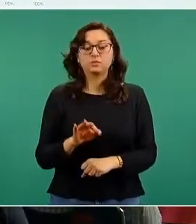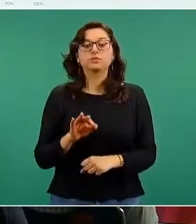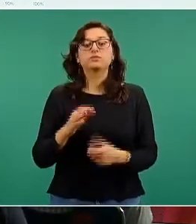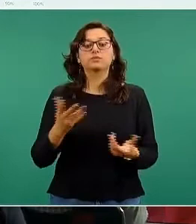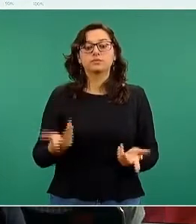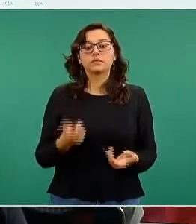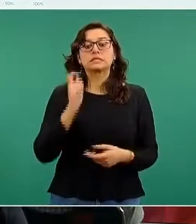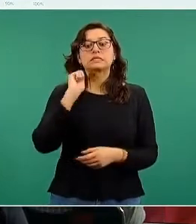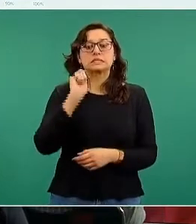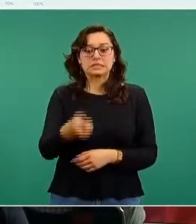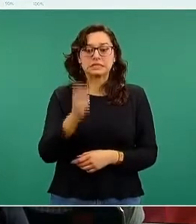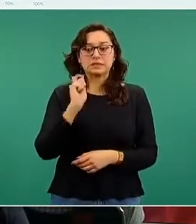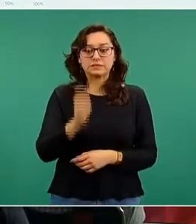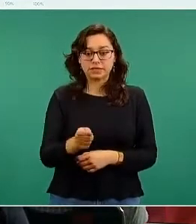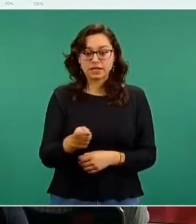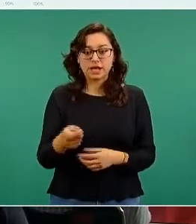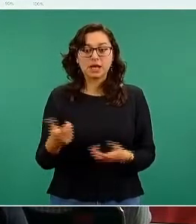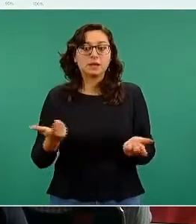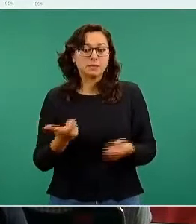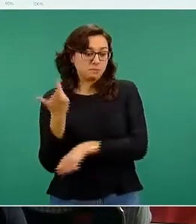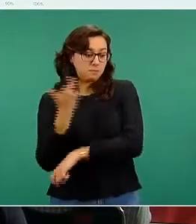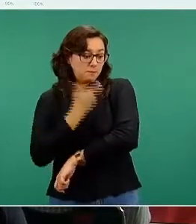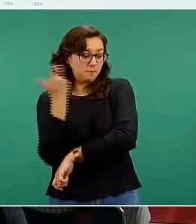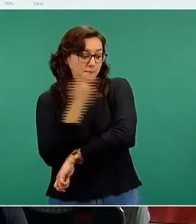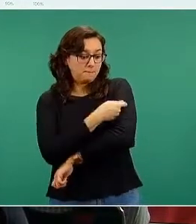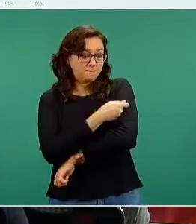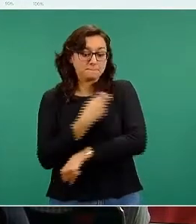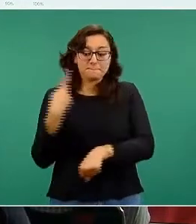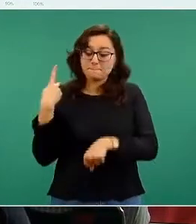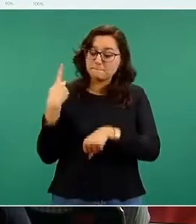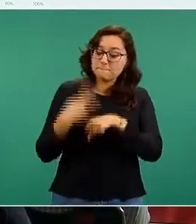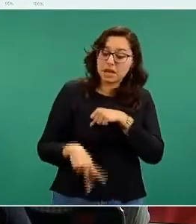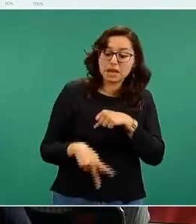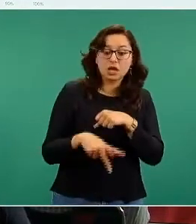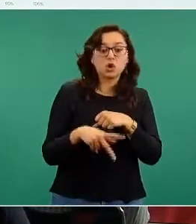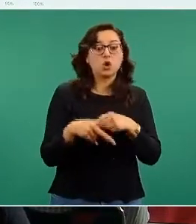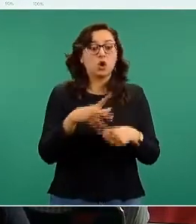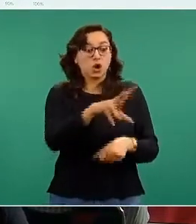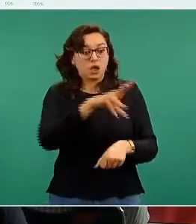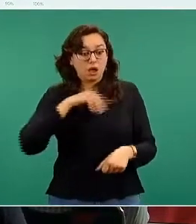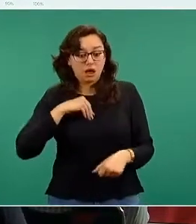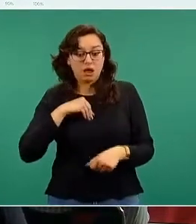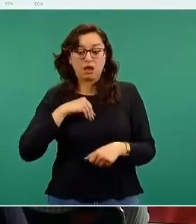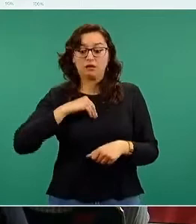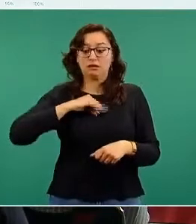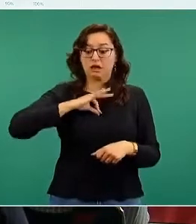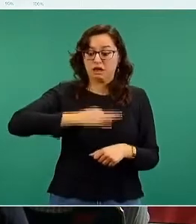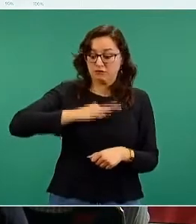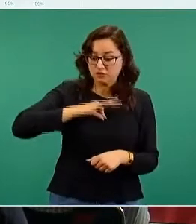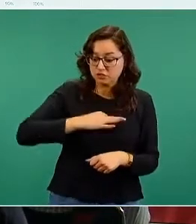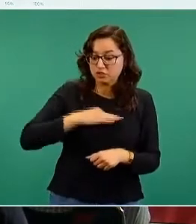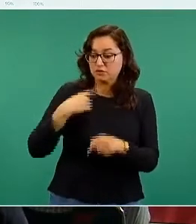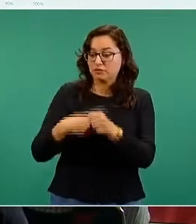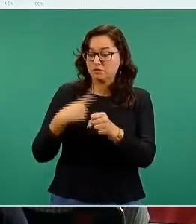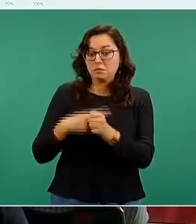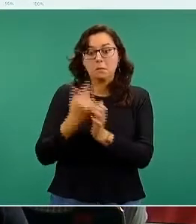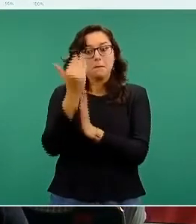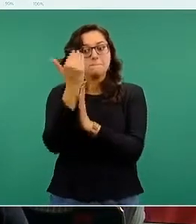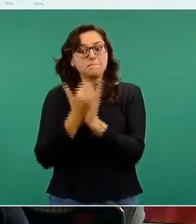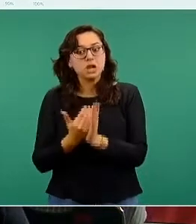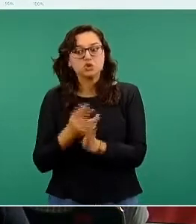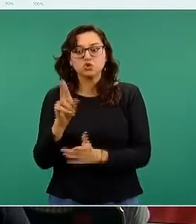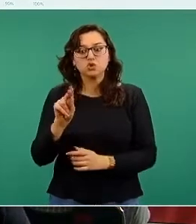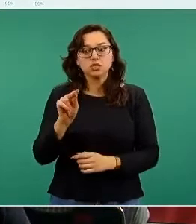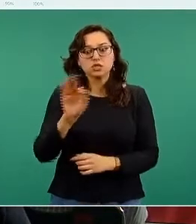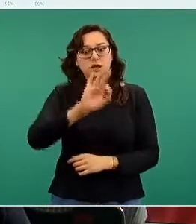es decir, el porcentaje de reducción en el riesgo de infección o de enfermedad, y después con la